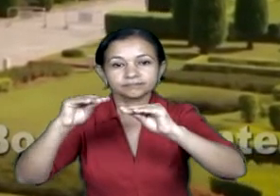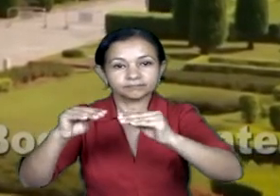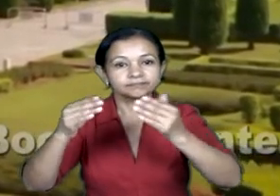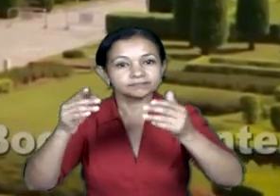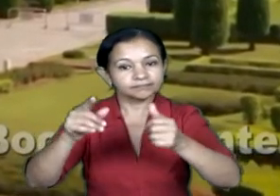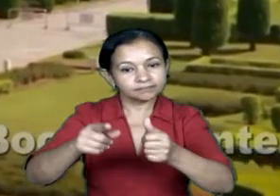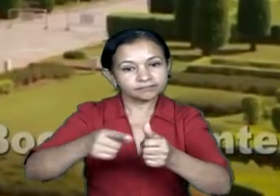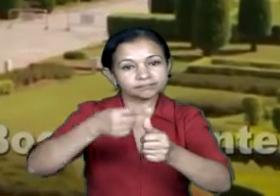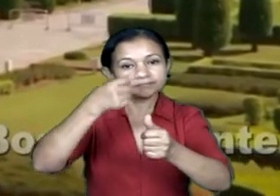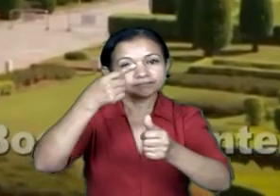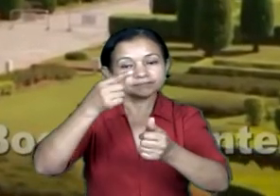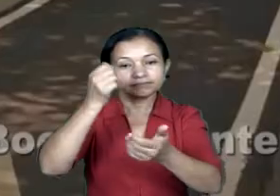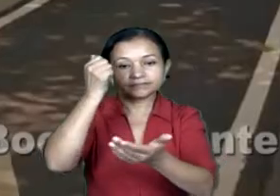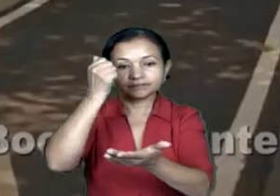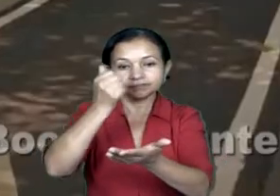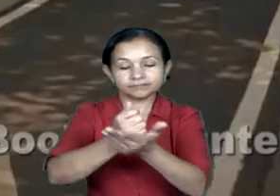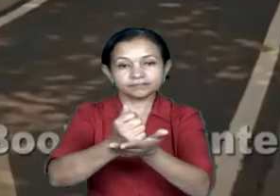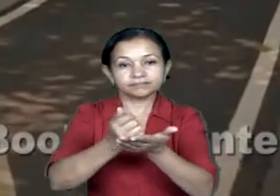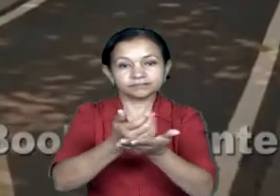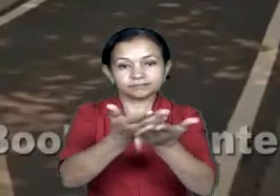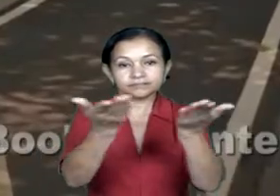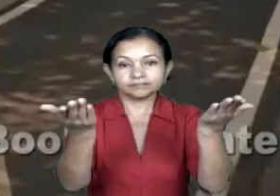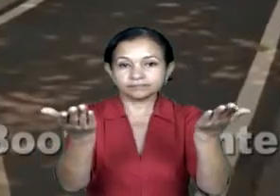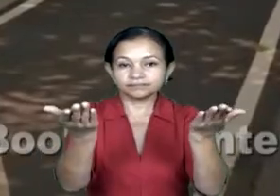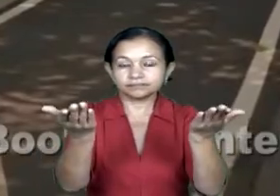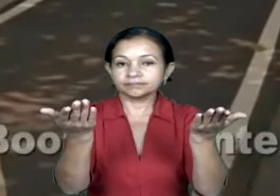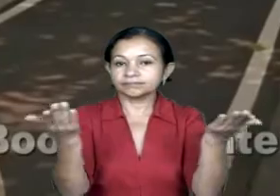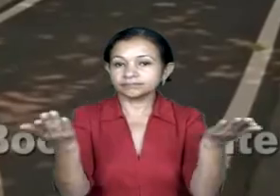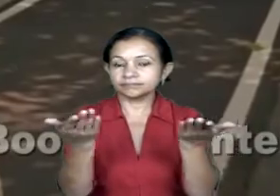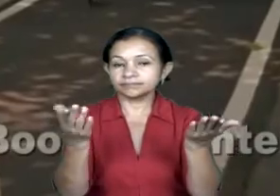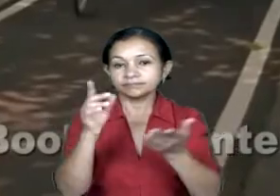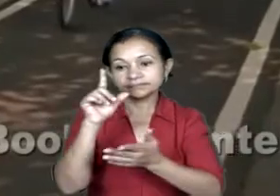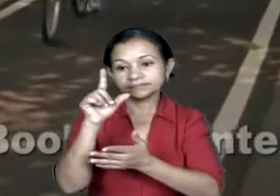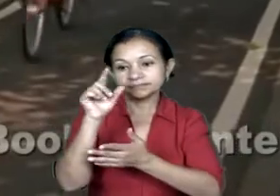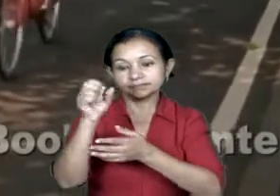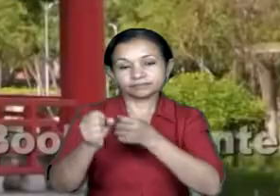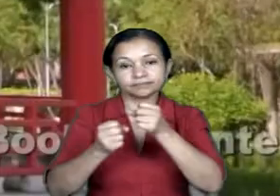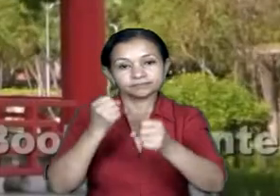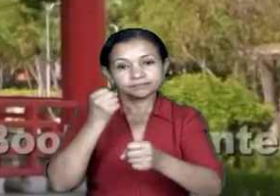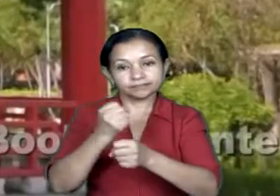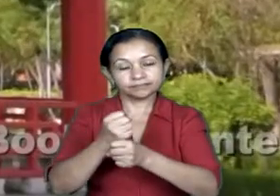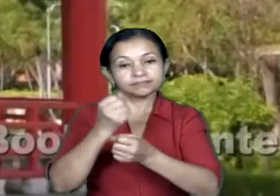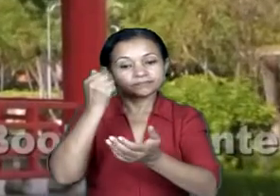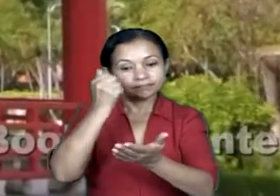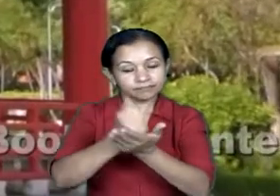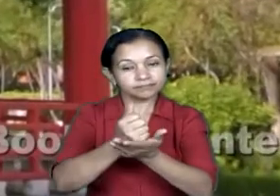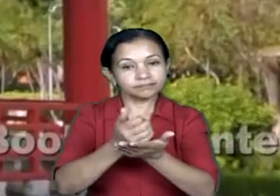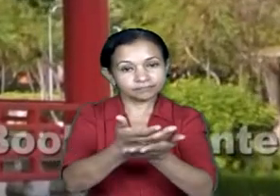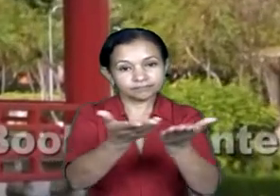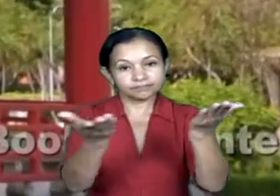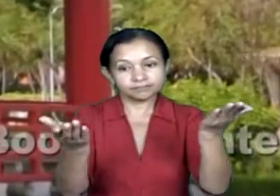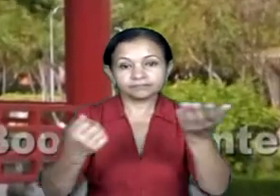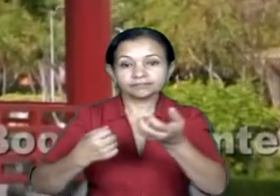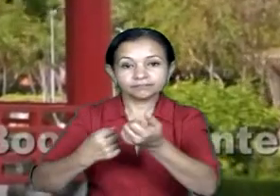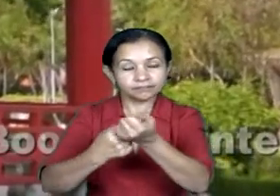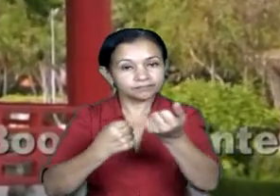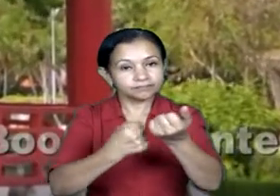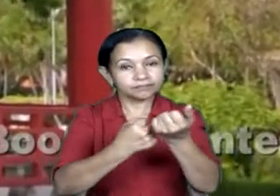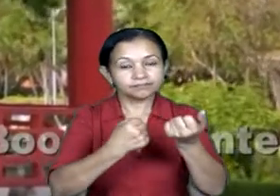es las becas. Las becas ya hasta ahora, ya como 10 años ya hemos llevado a cabo ese proyecto.